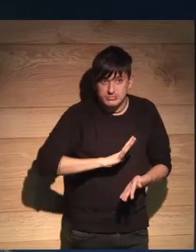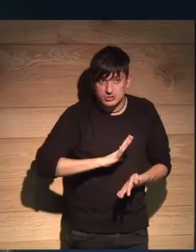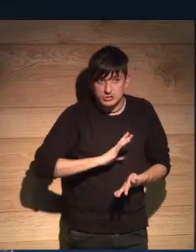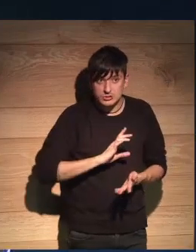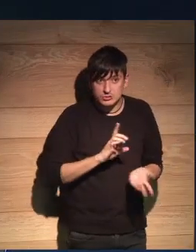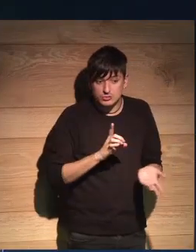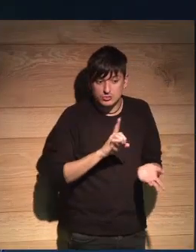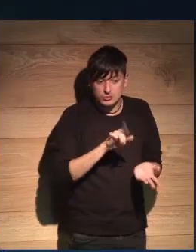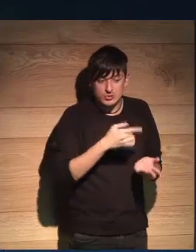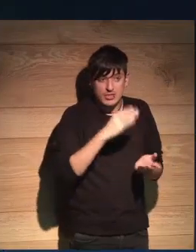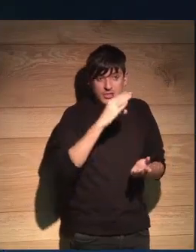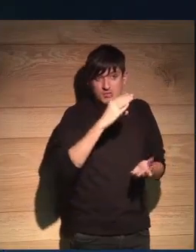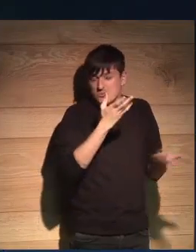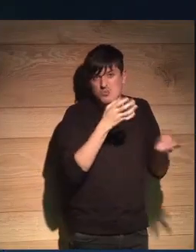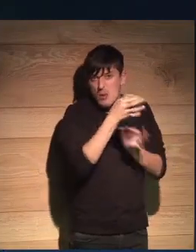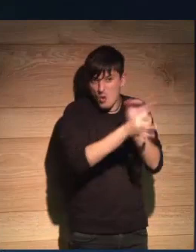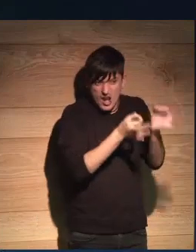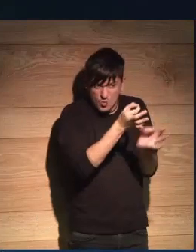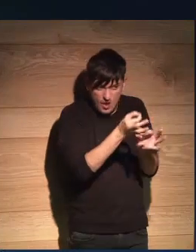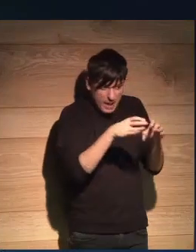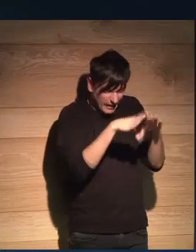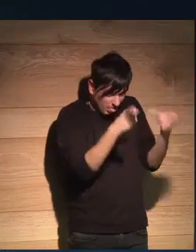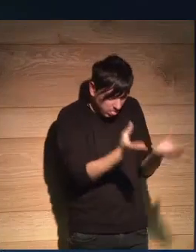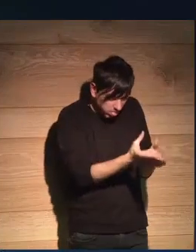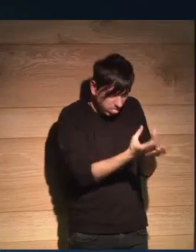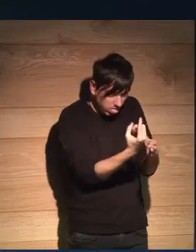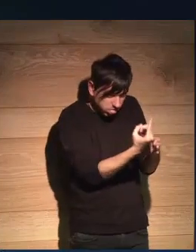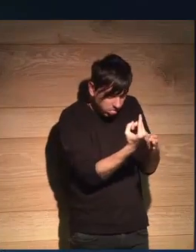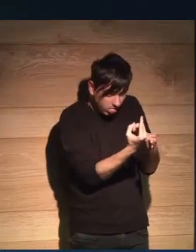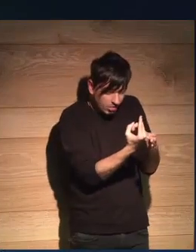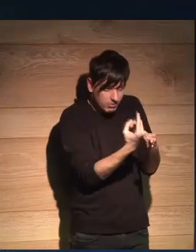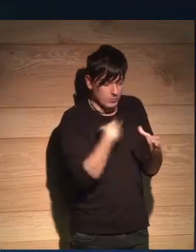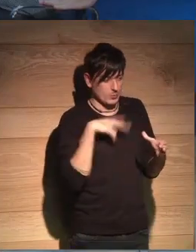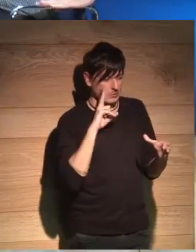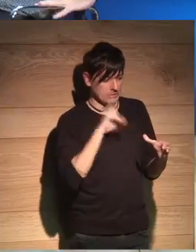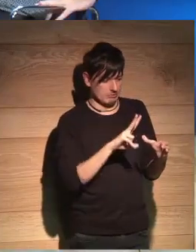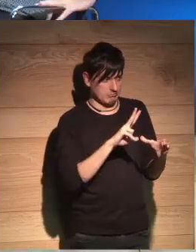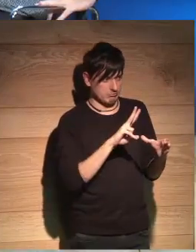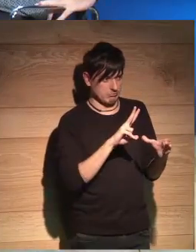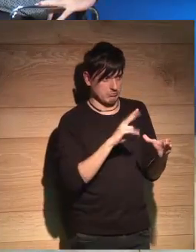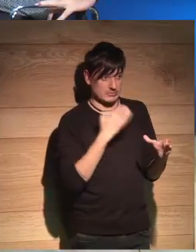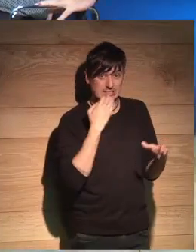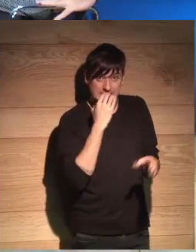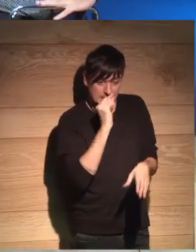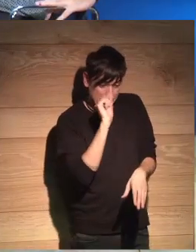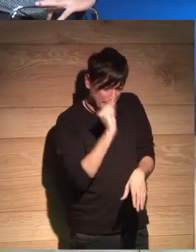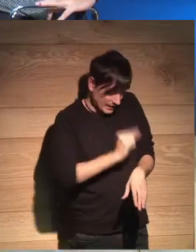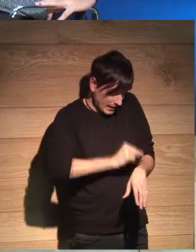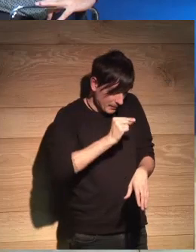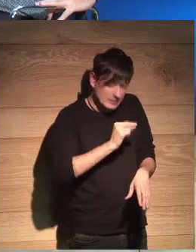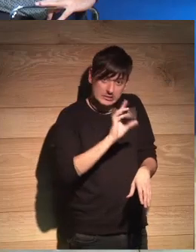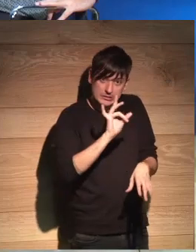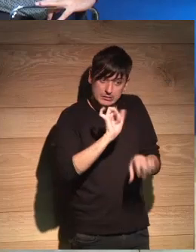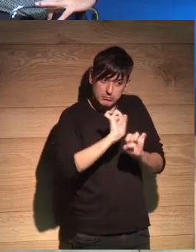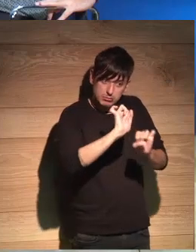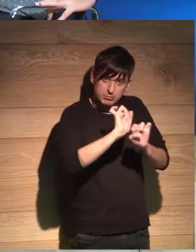nuestro anillo, al meterle la ciclodestrina, bueno, una molécula para encapsularlo y tal, veíamos que si te picaba, que sí que